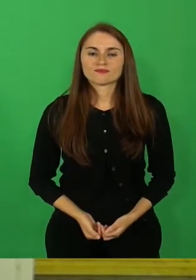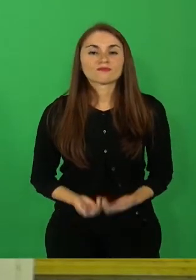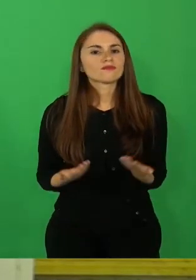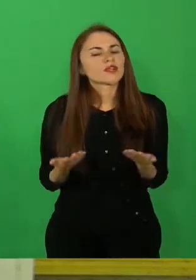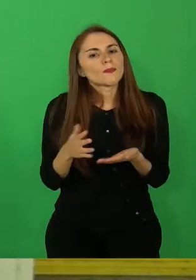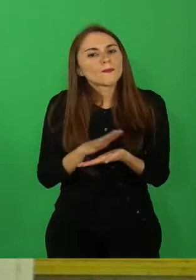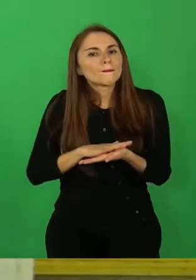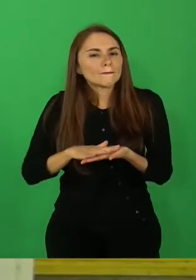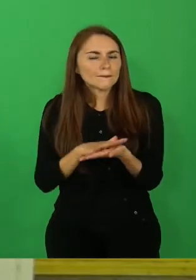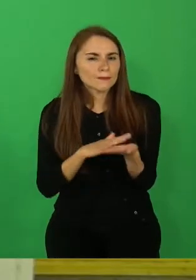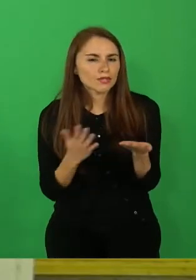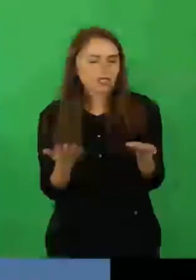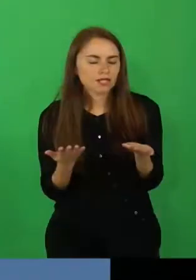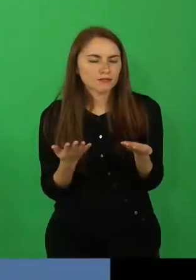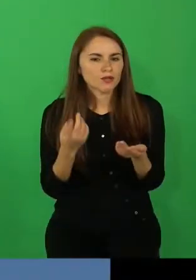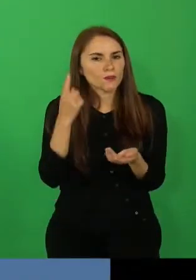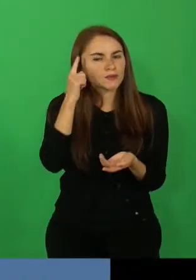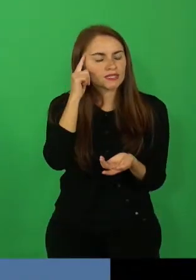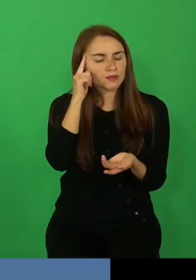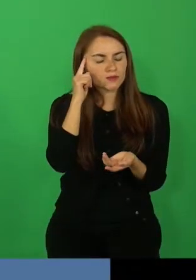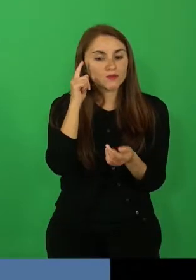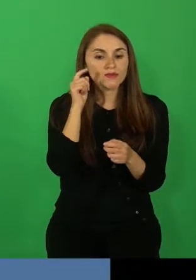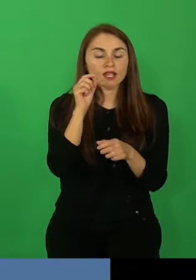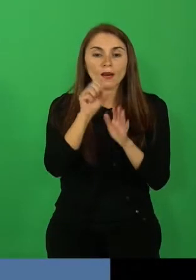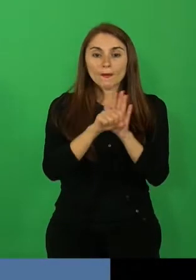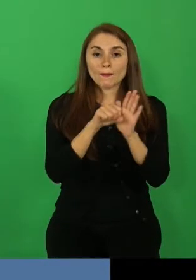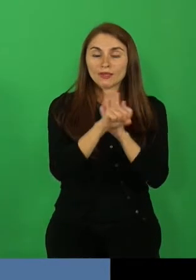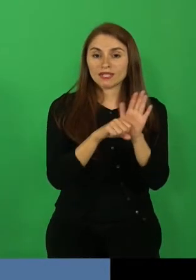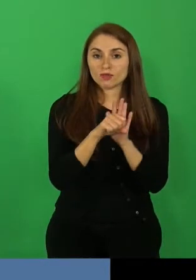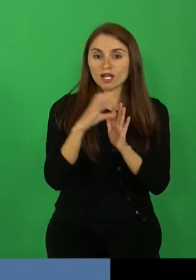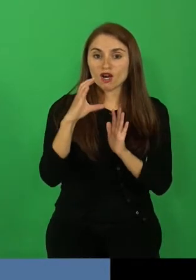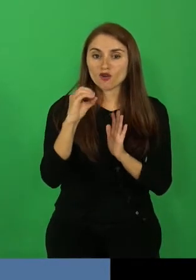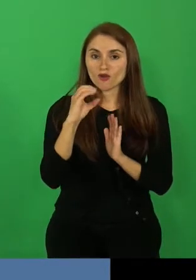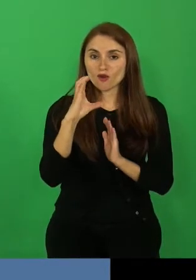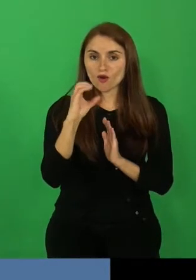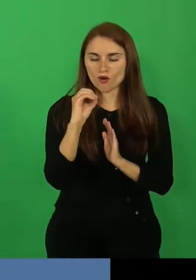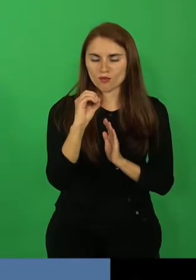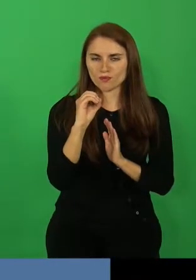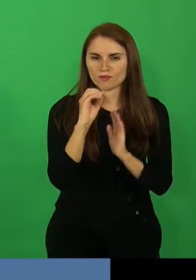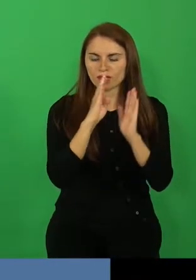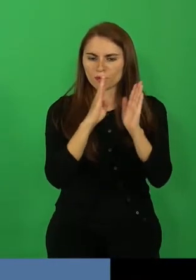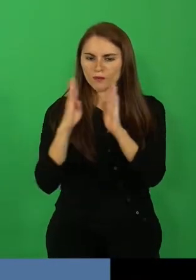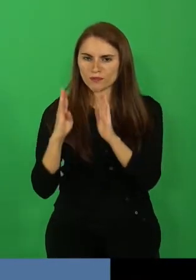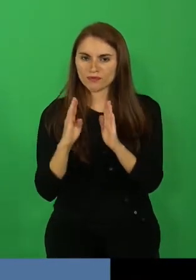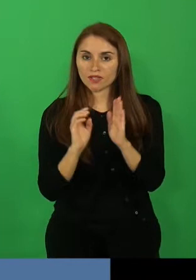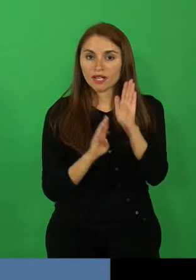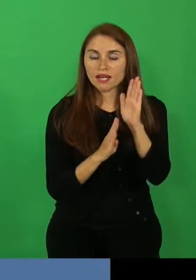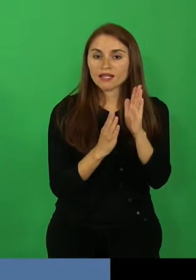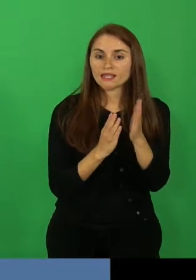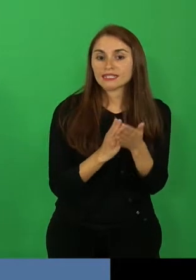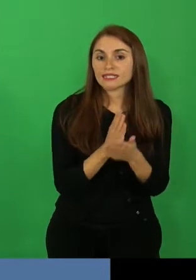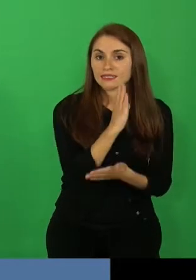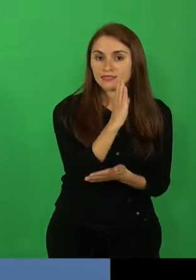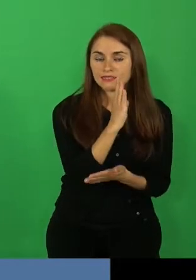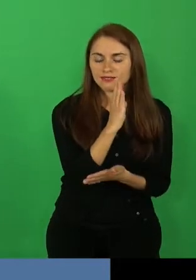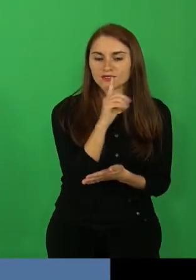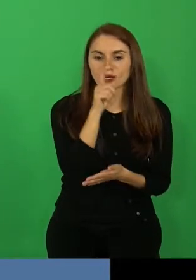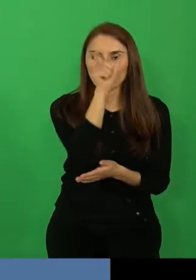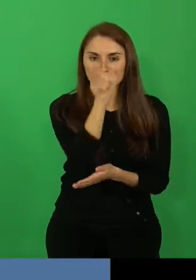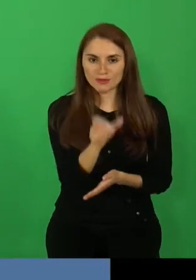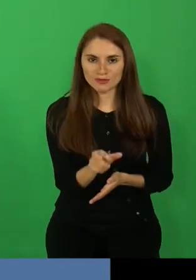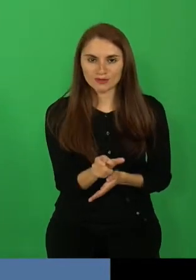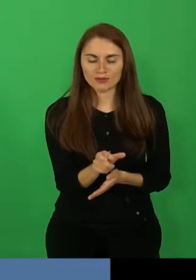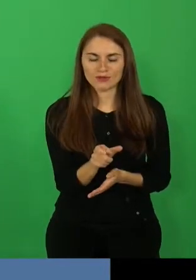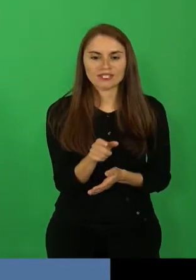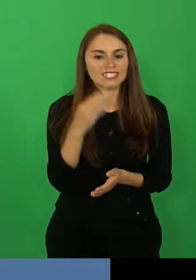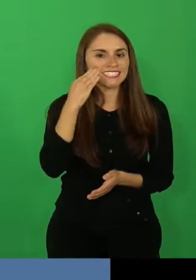Por ejemplo, en la película Coco, vamos a hablar de cómo es su estructura. Al inicio yo conozco, ¿cierto?, al protagonista de la historia,